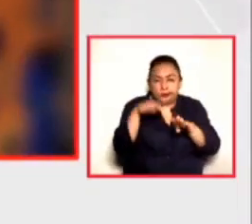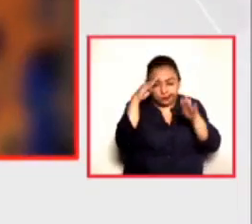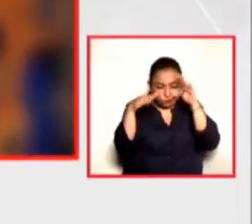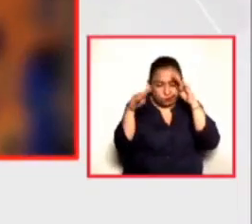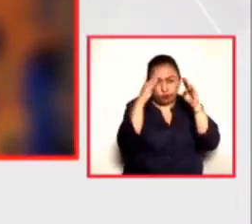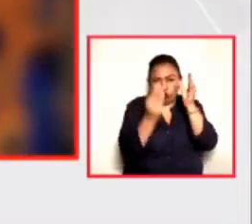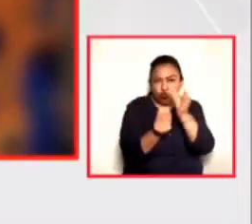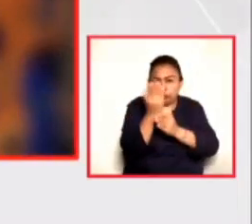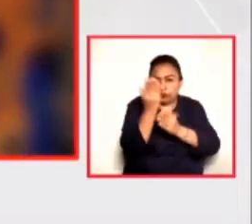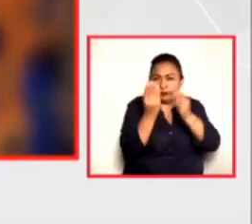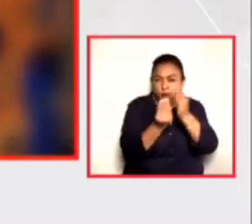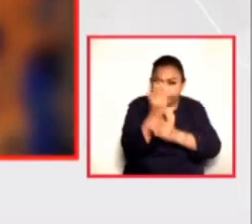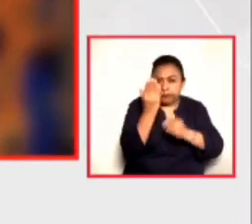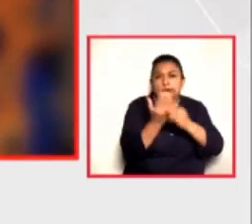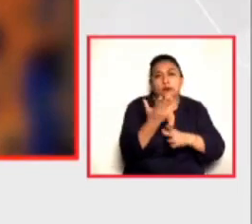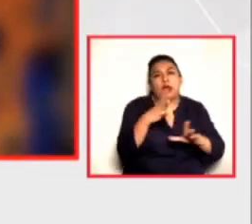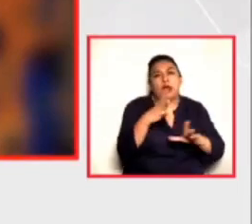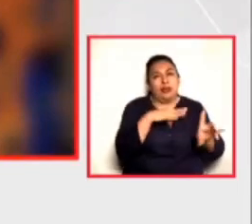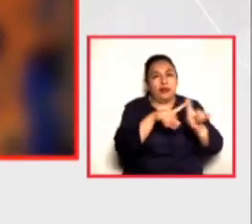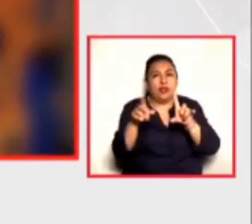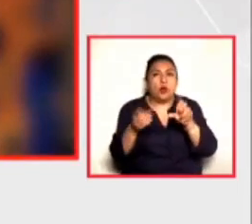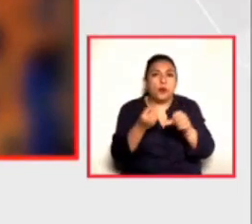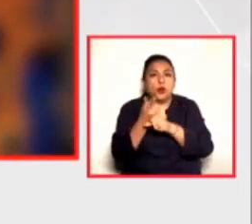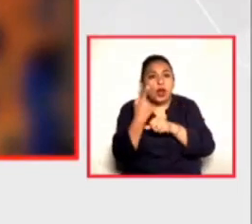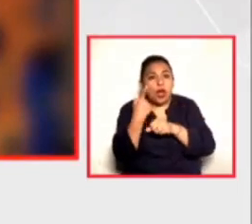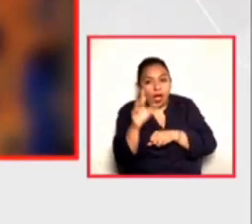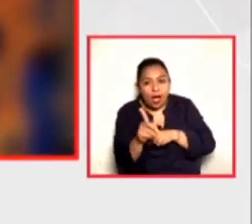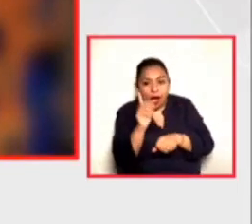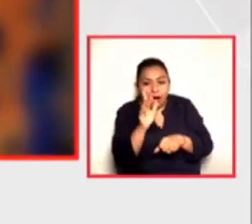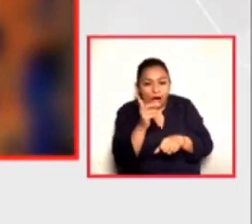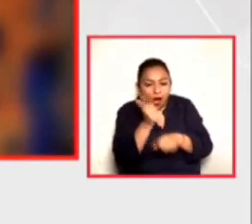buscando diversas oportunidades para ver cine,